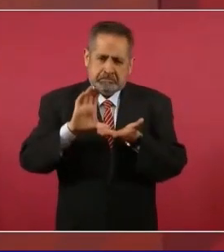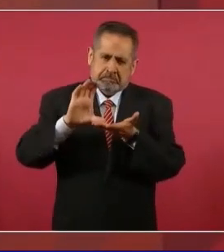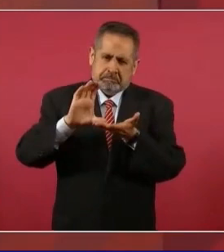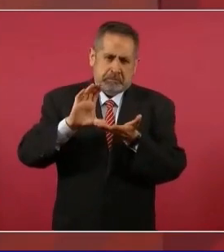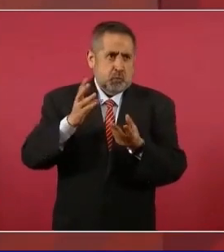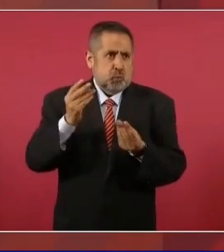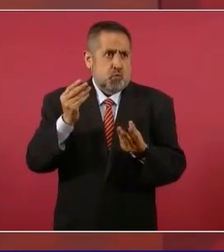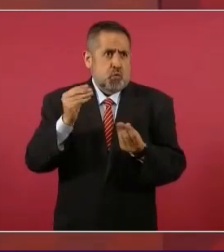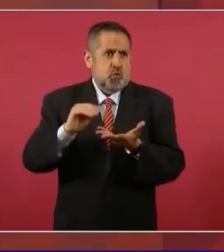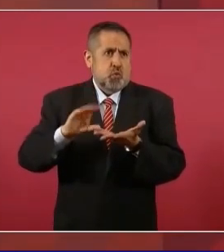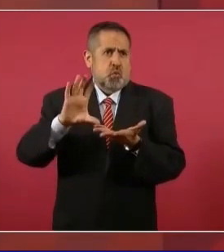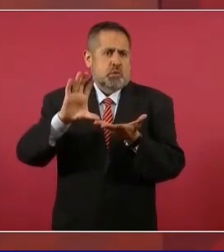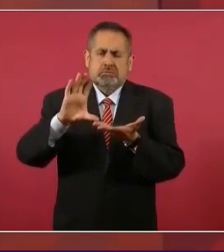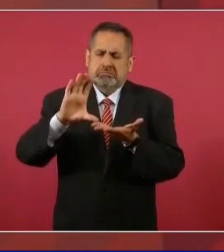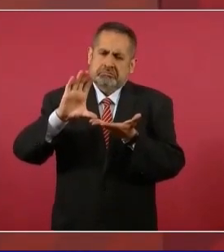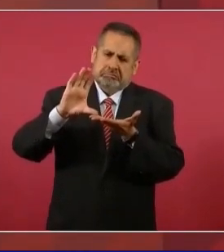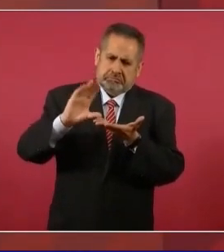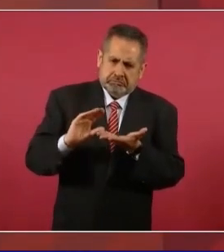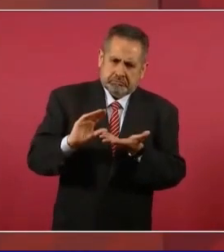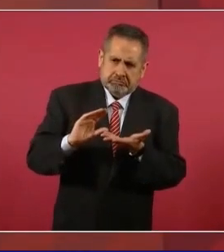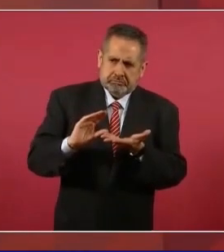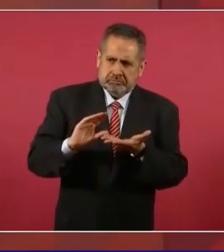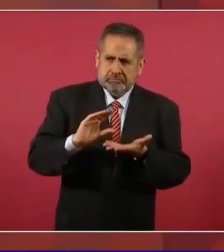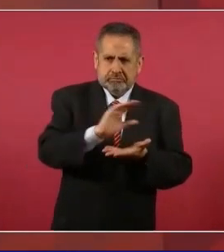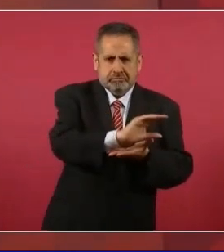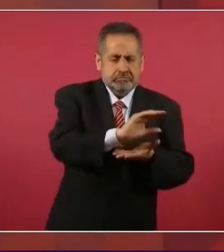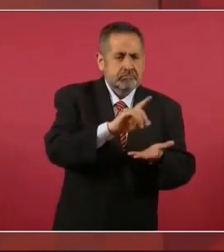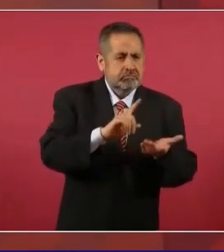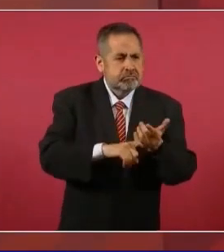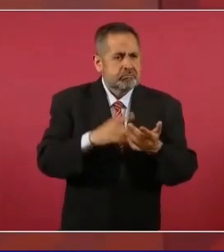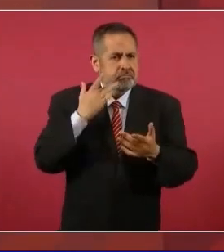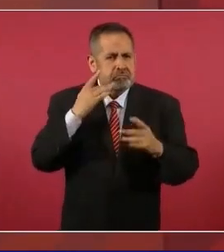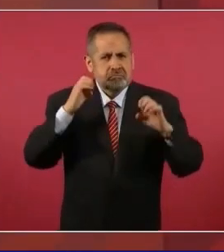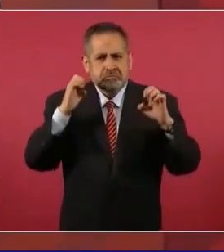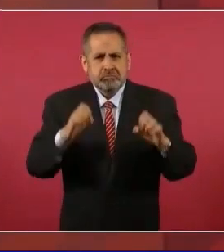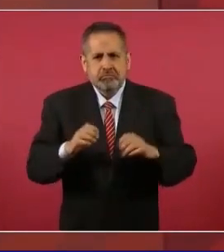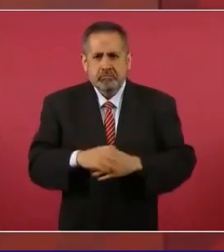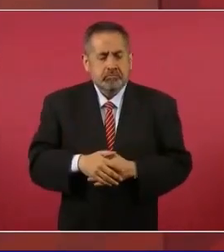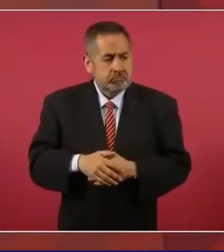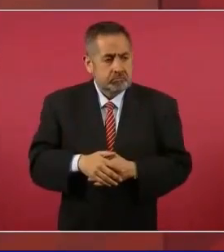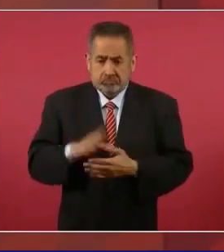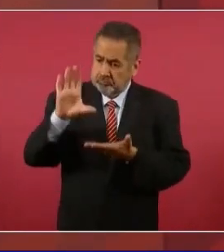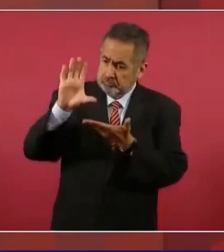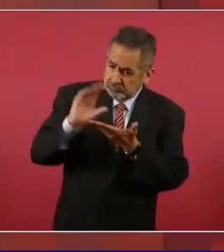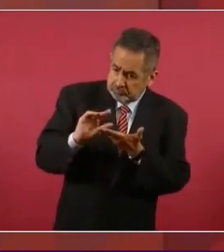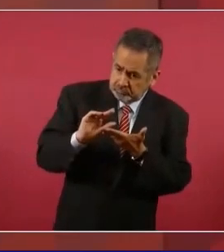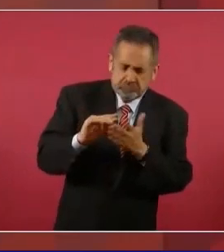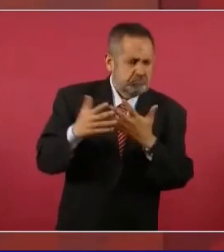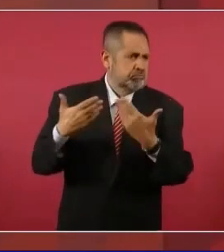onerosos, a lujos, lo voy a aplaudir siempre.